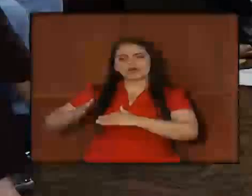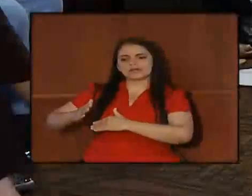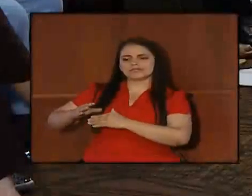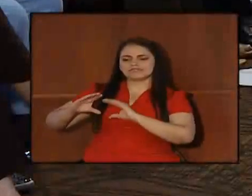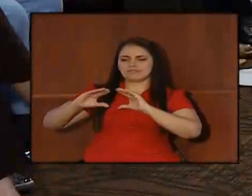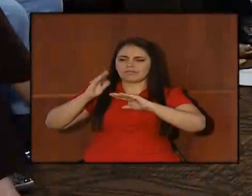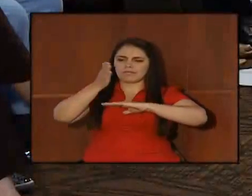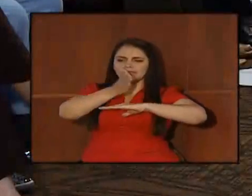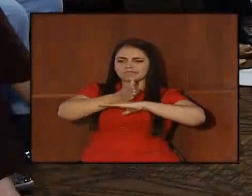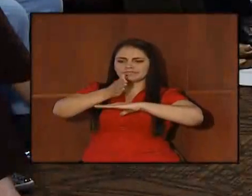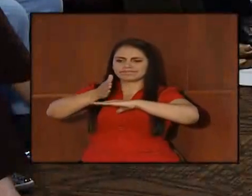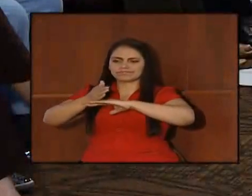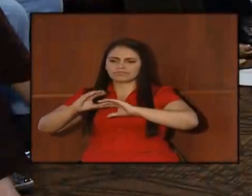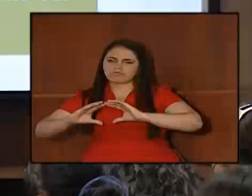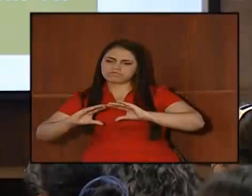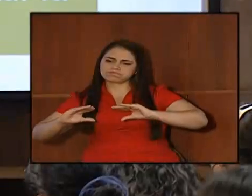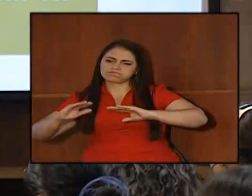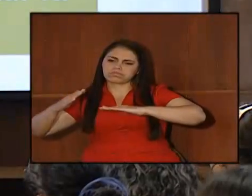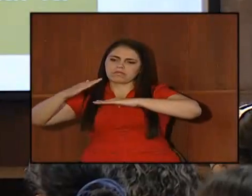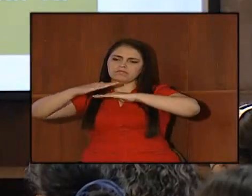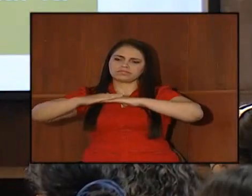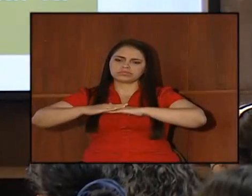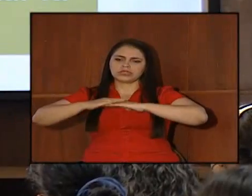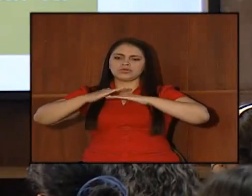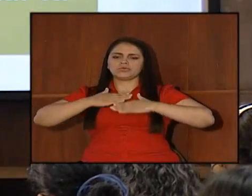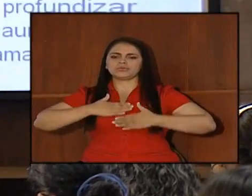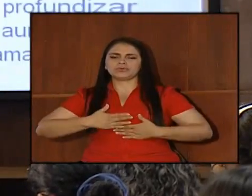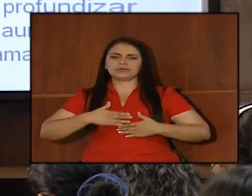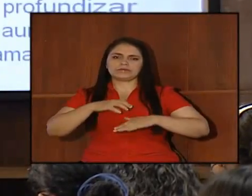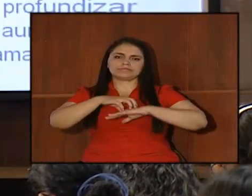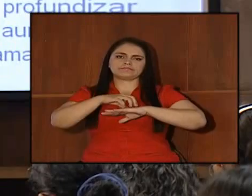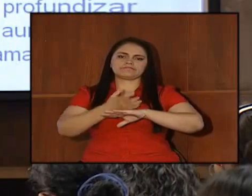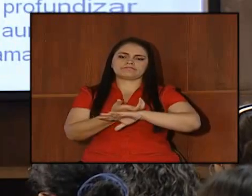para evitar que aparezca la úlcera.